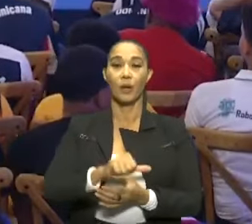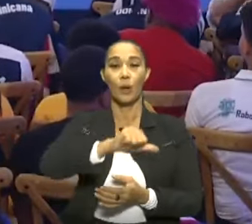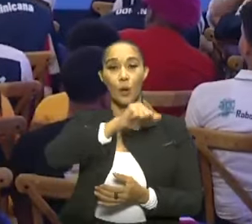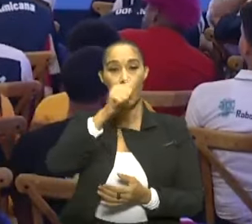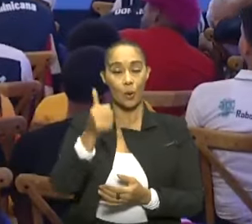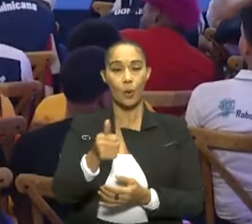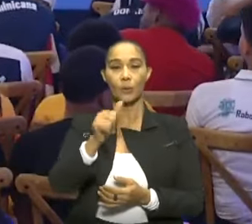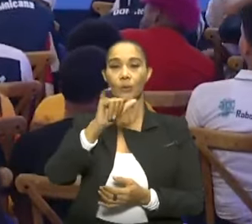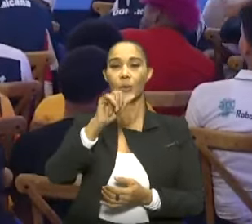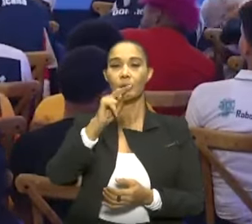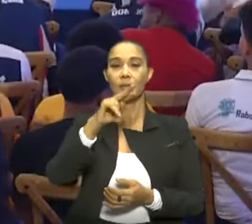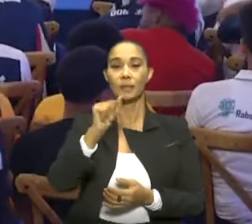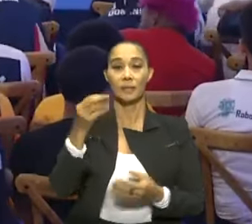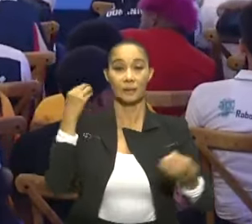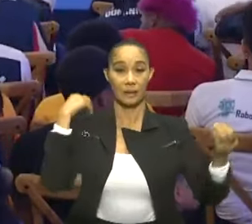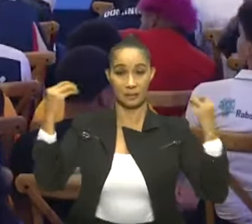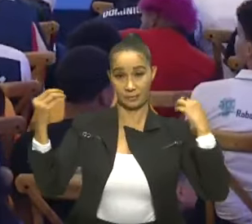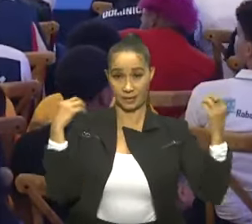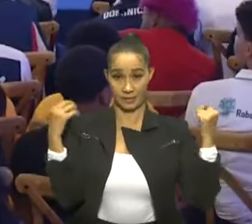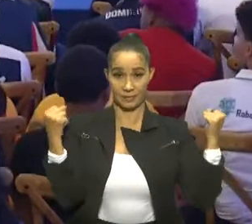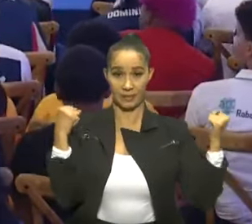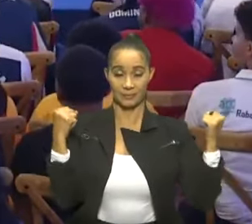Odris Nin Reyes, de gimnasia,